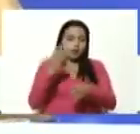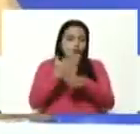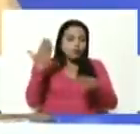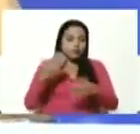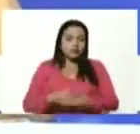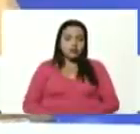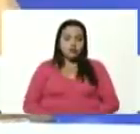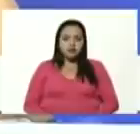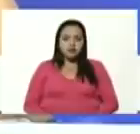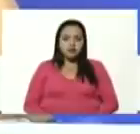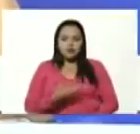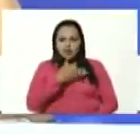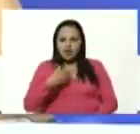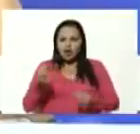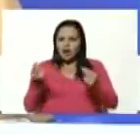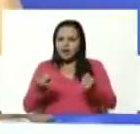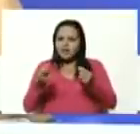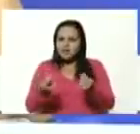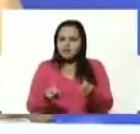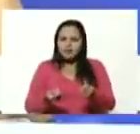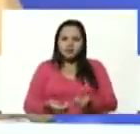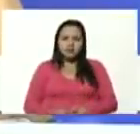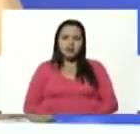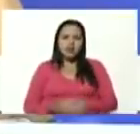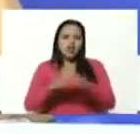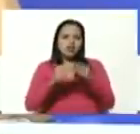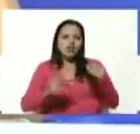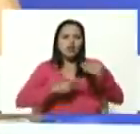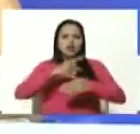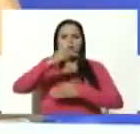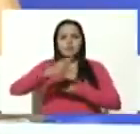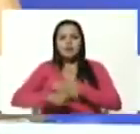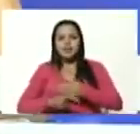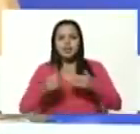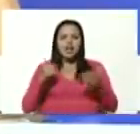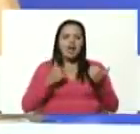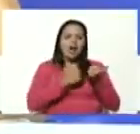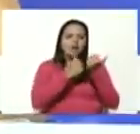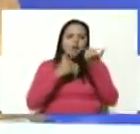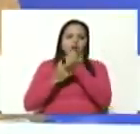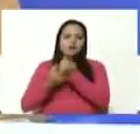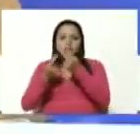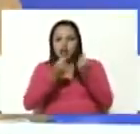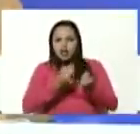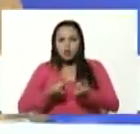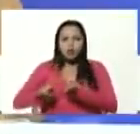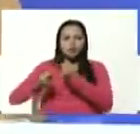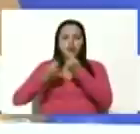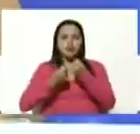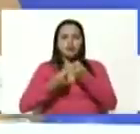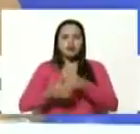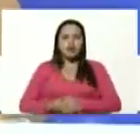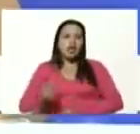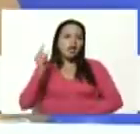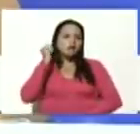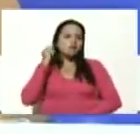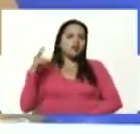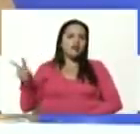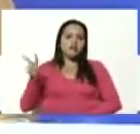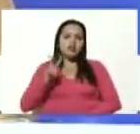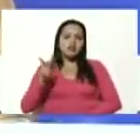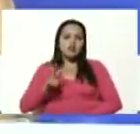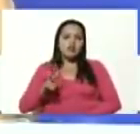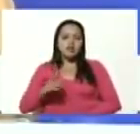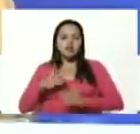quiero reactivar todos los planes de apoyo económico, productivo, a la mujer venezolana en la